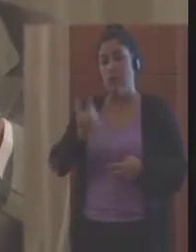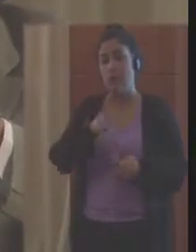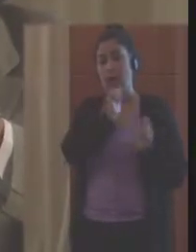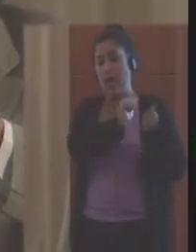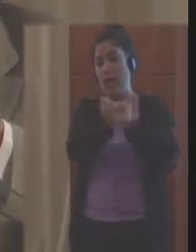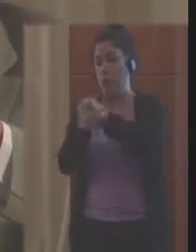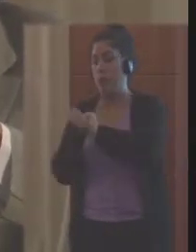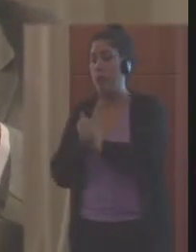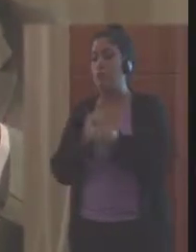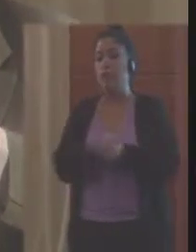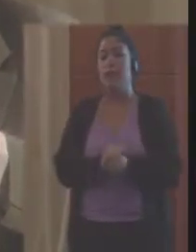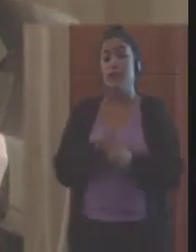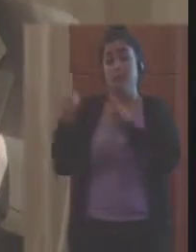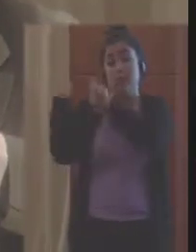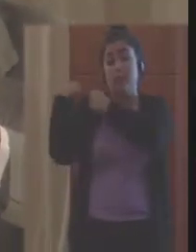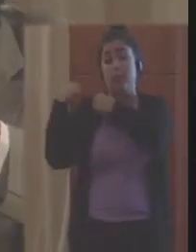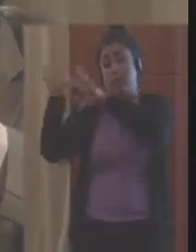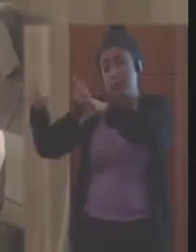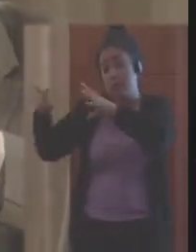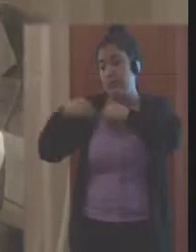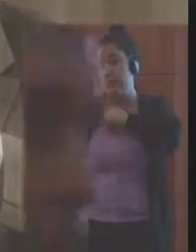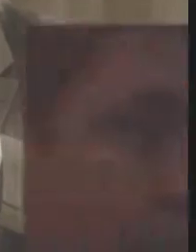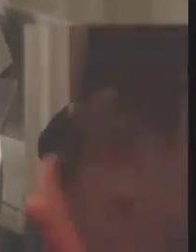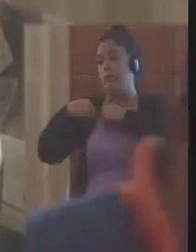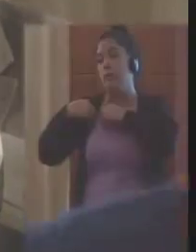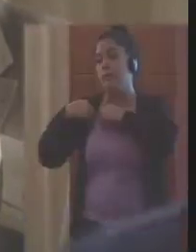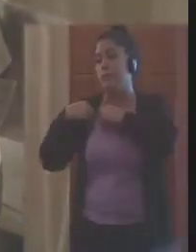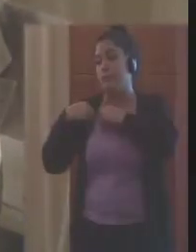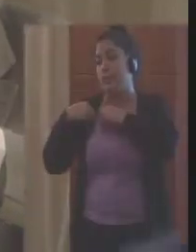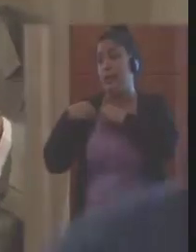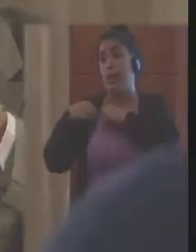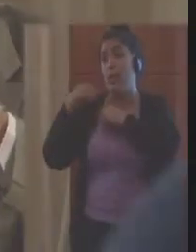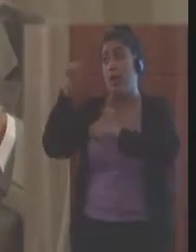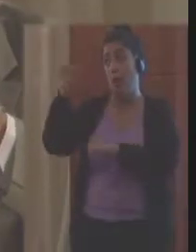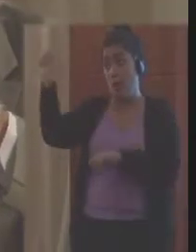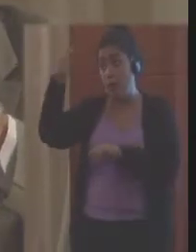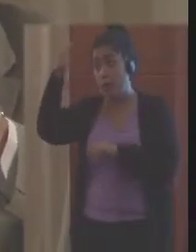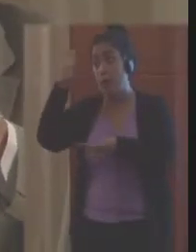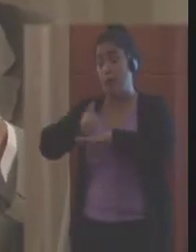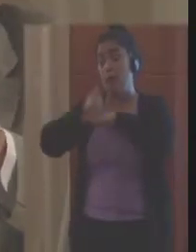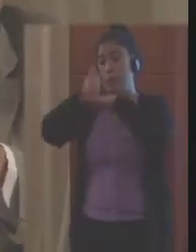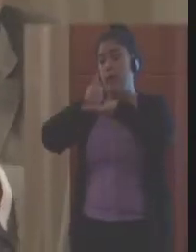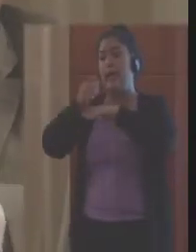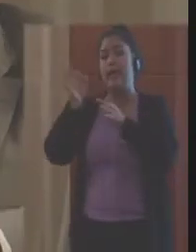asuma como que es obligación del Estado el garantizar su derecho a la seguridad.